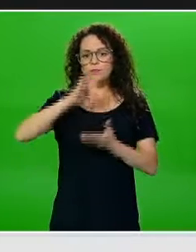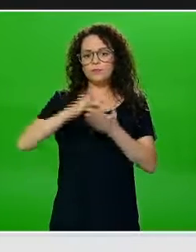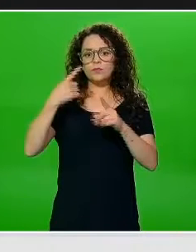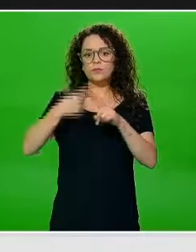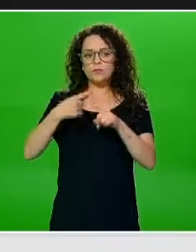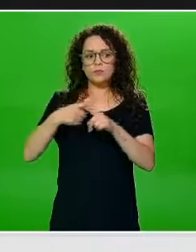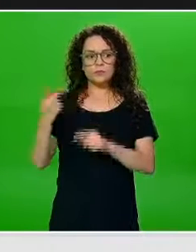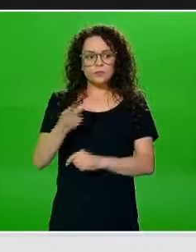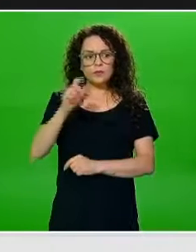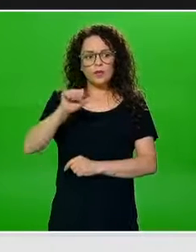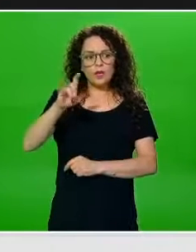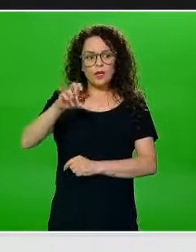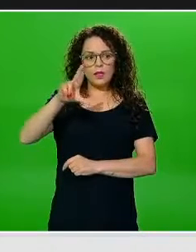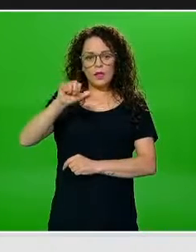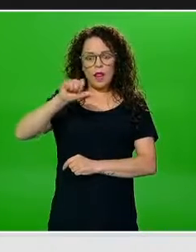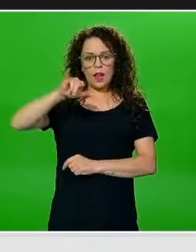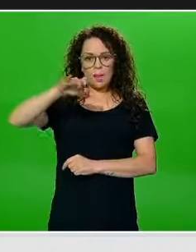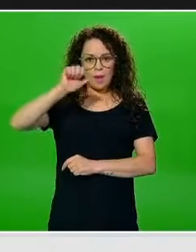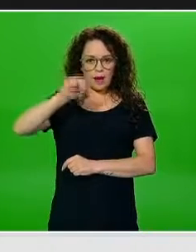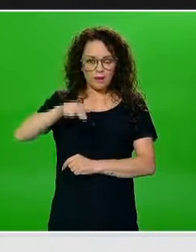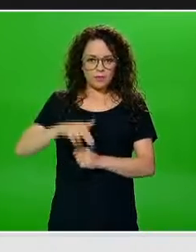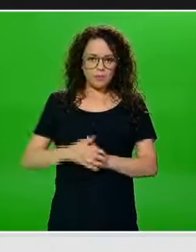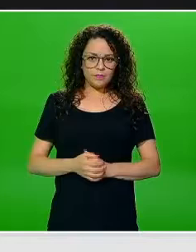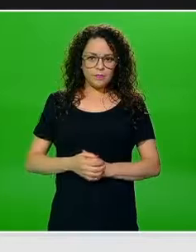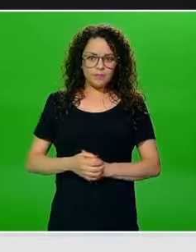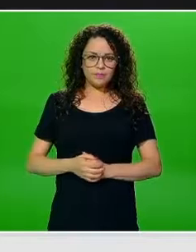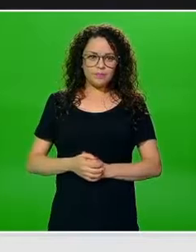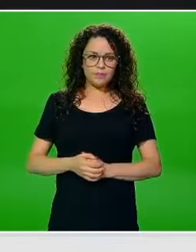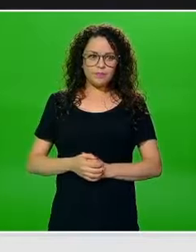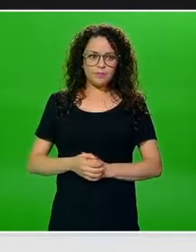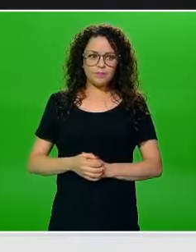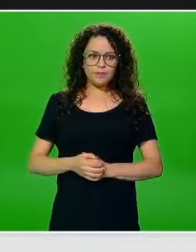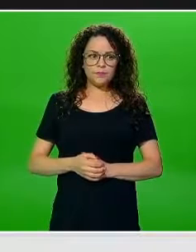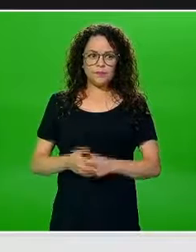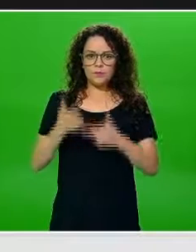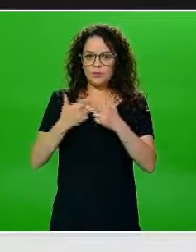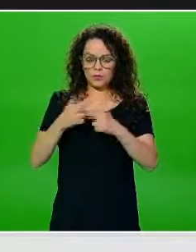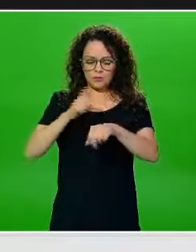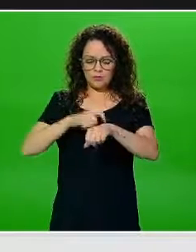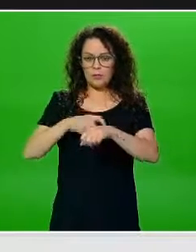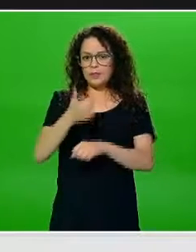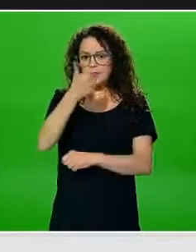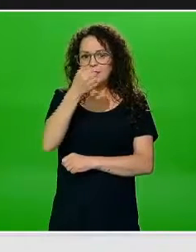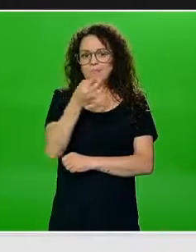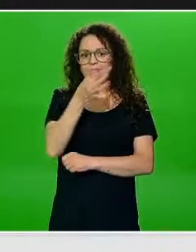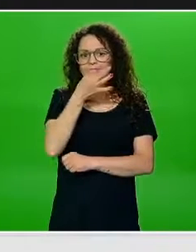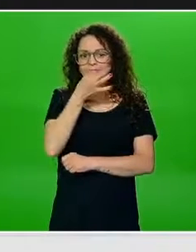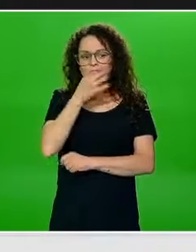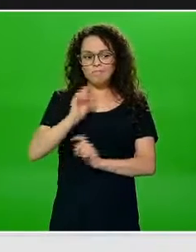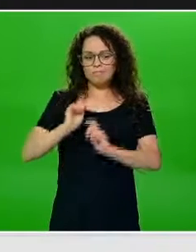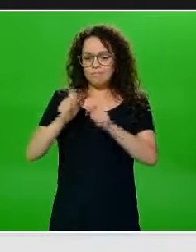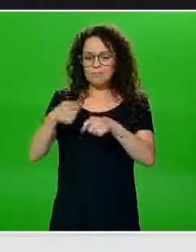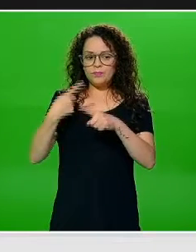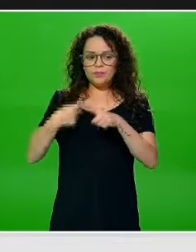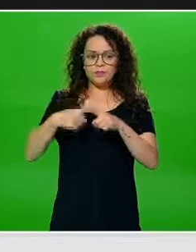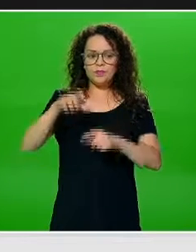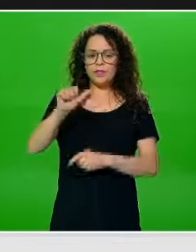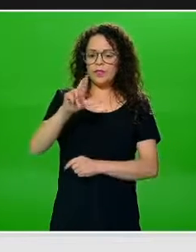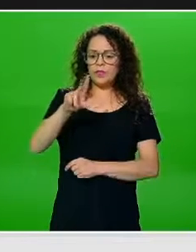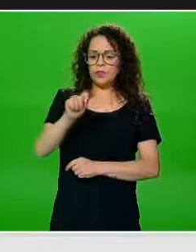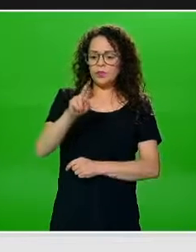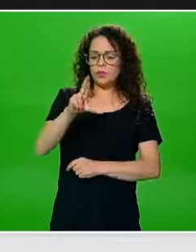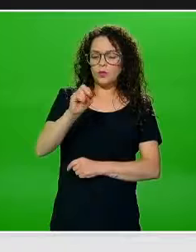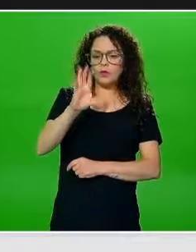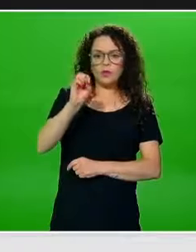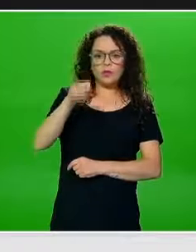Alejandro Alemán. Cederíamos la palabra, nos quedan todavía 6 minutitos a Arturo Contreras. Adelante,